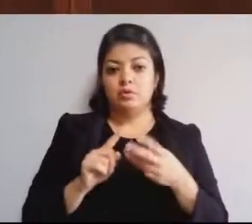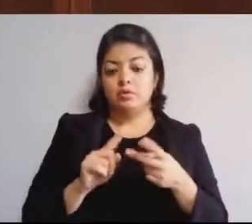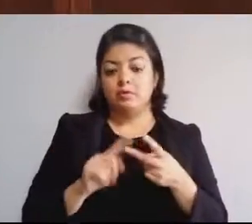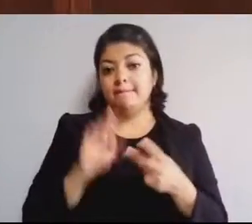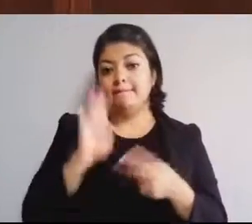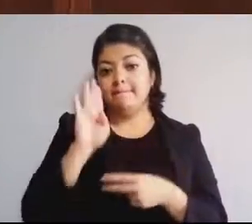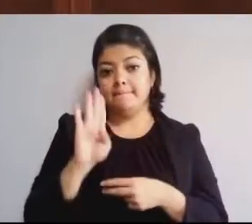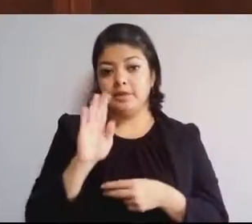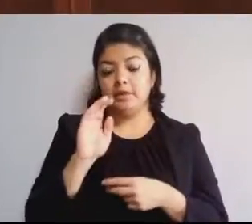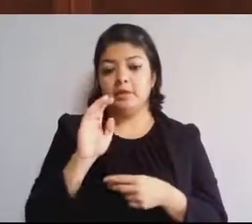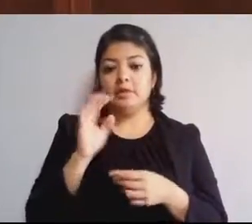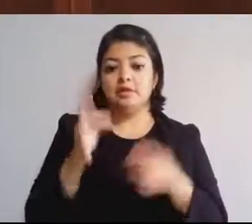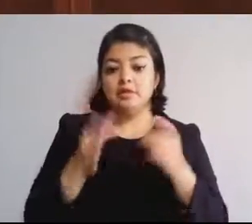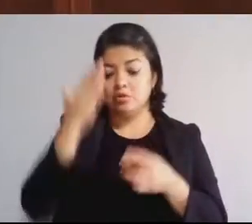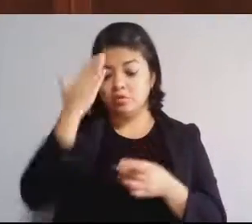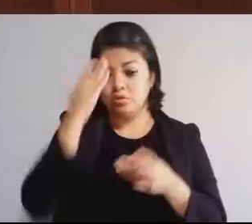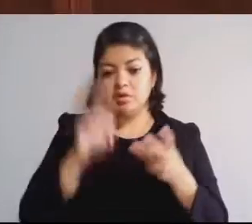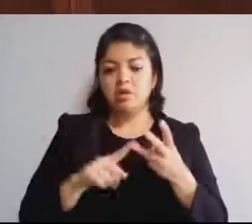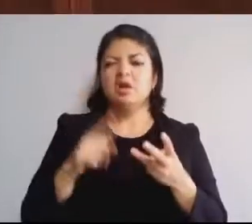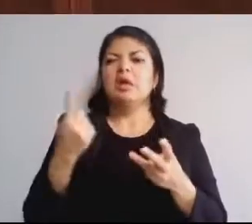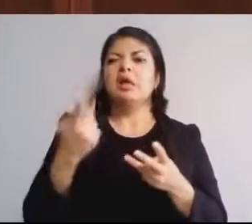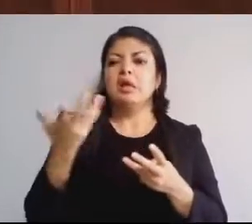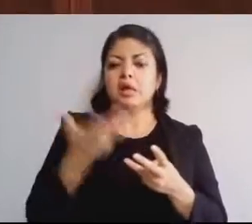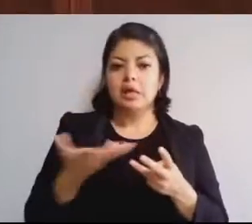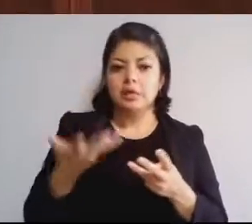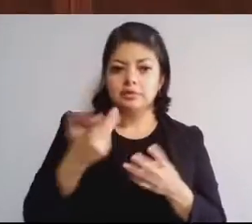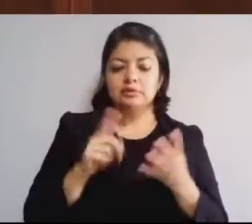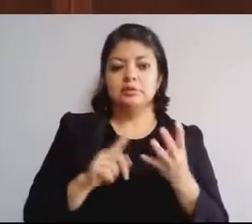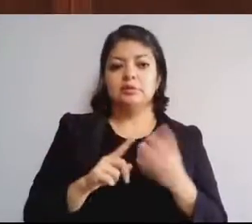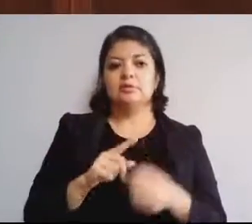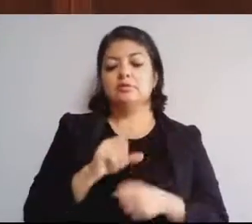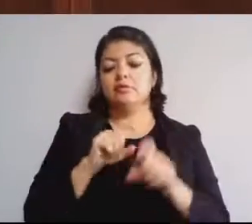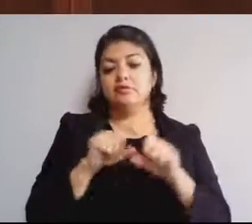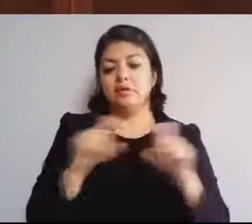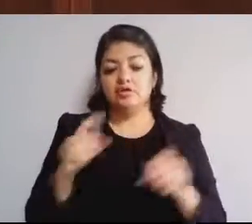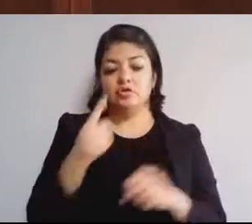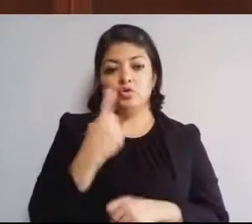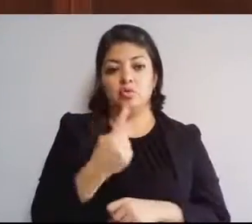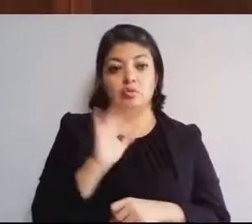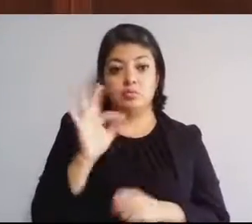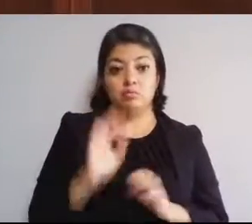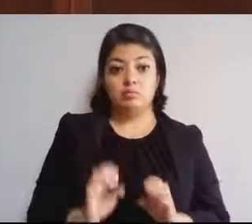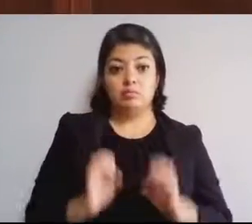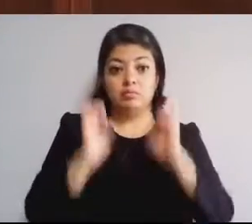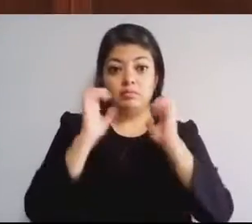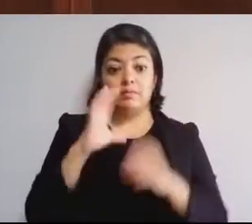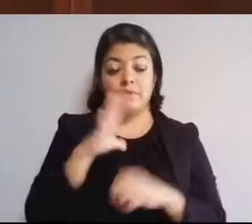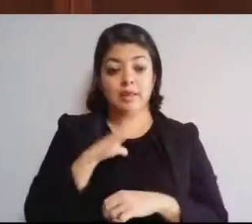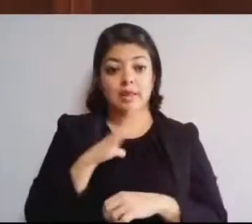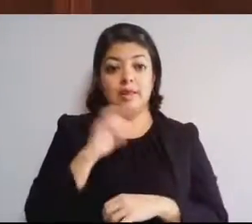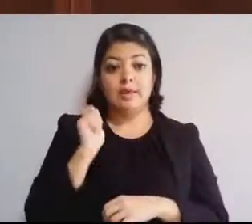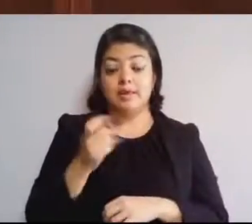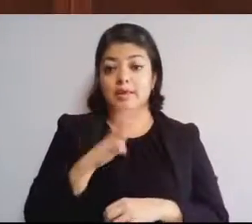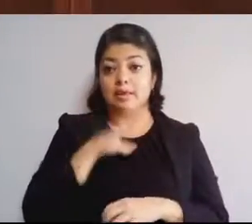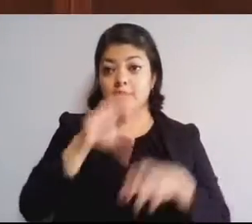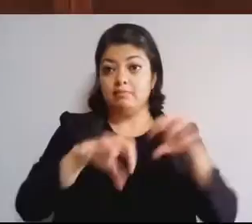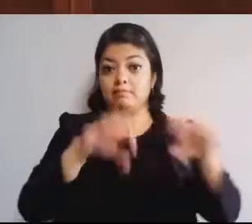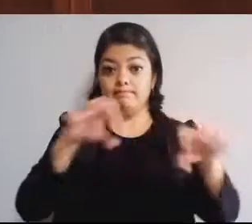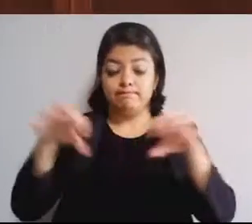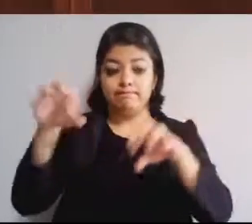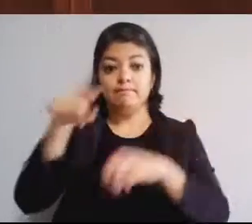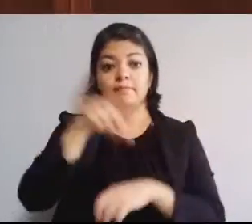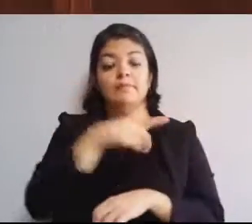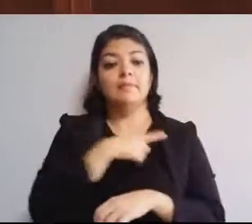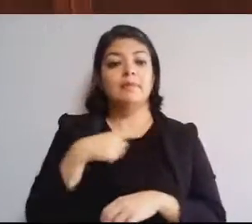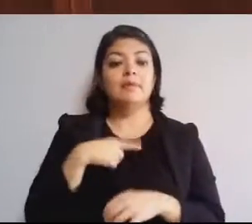C, funciones y actividades que se realizan. Fracción 1, si el edificio contara con más dependencias dentro del mismo, cada una deberá contar